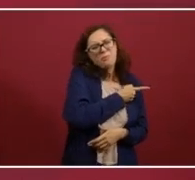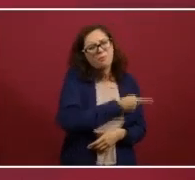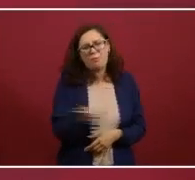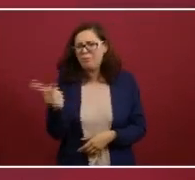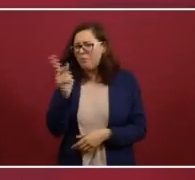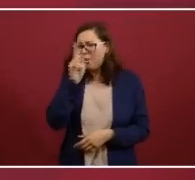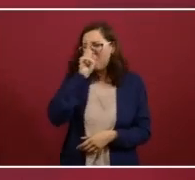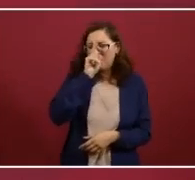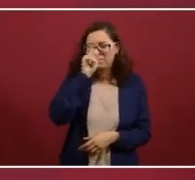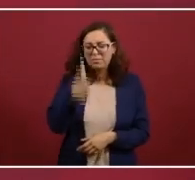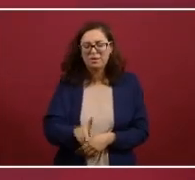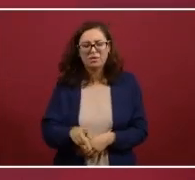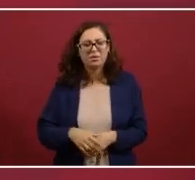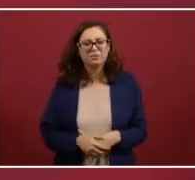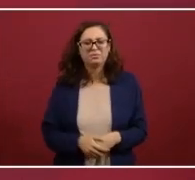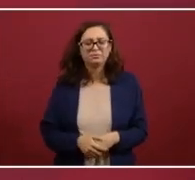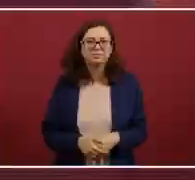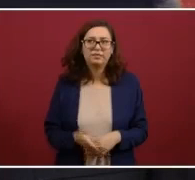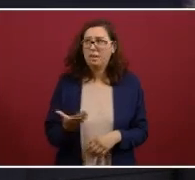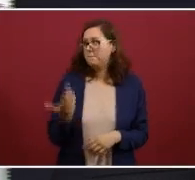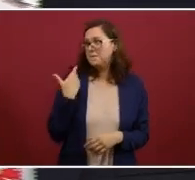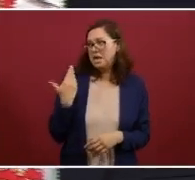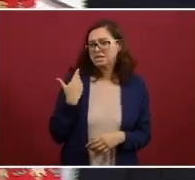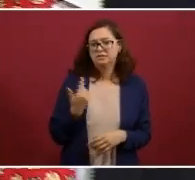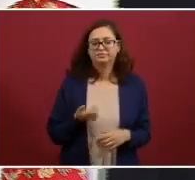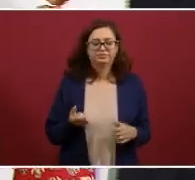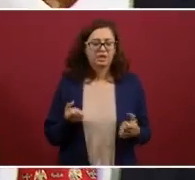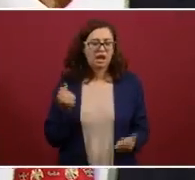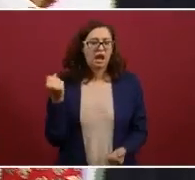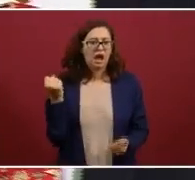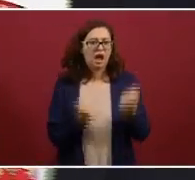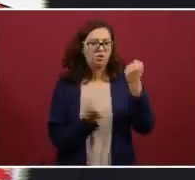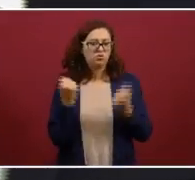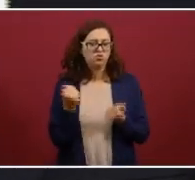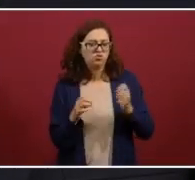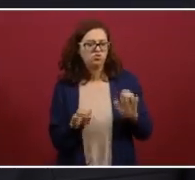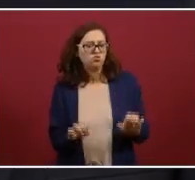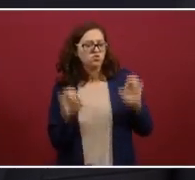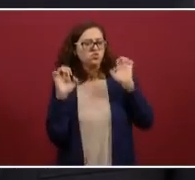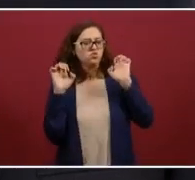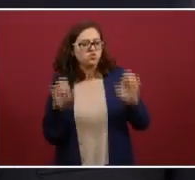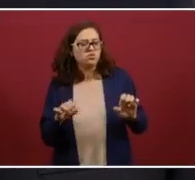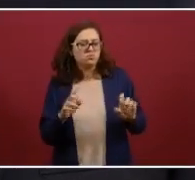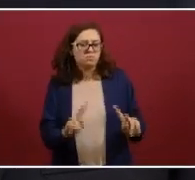Y se hizo un remate de carros de lujo